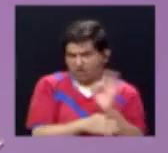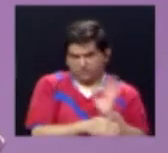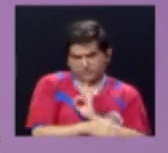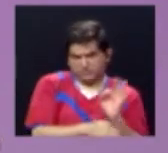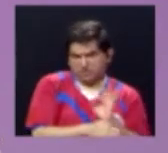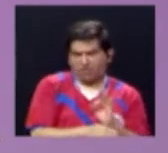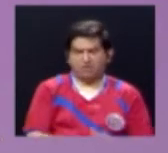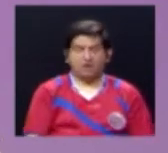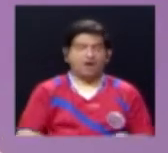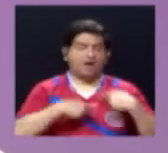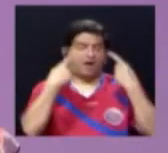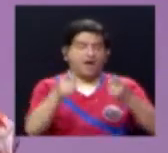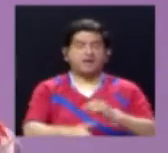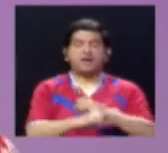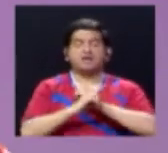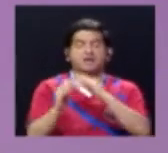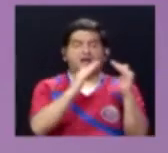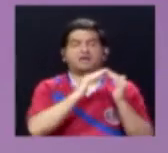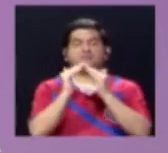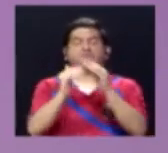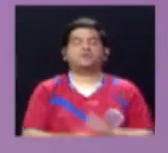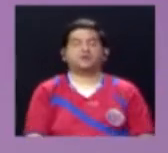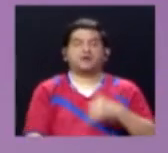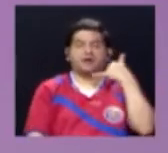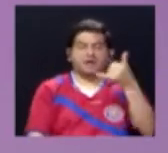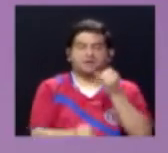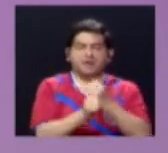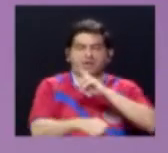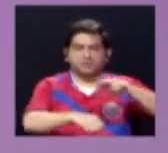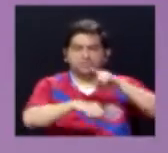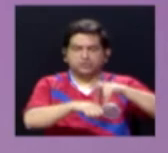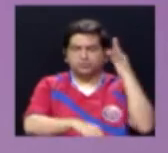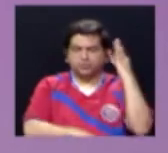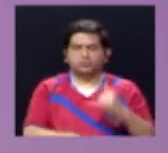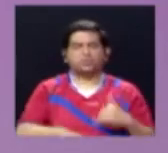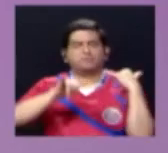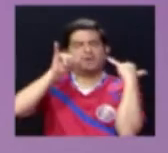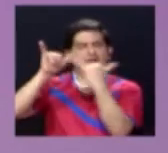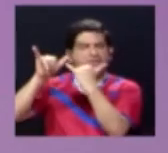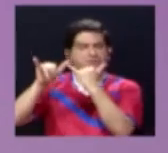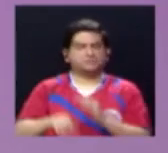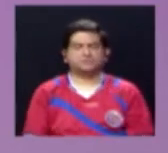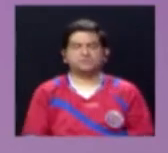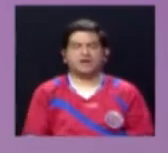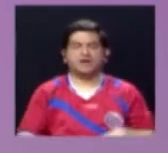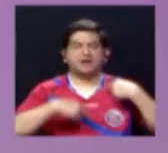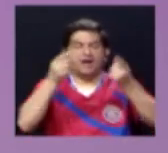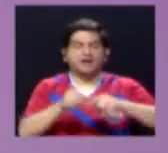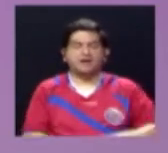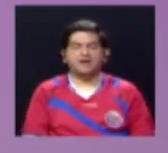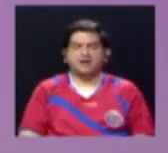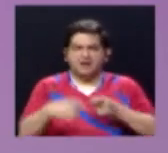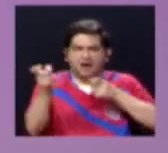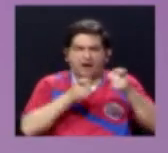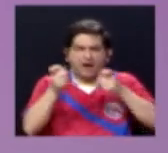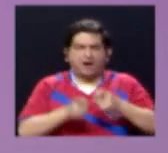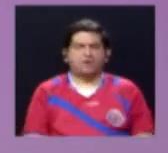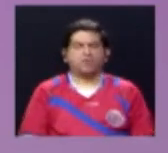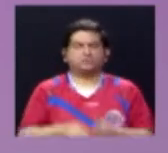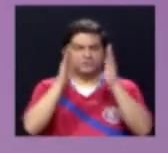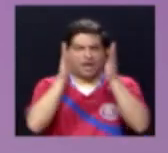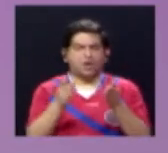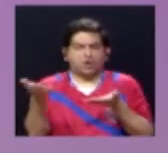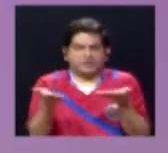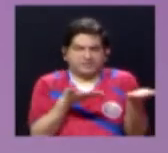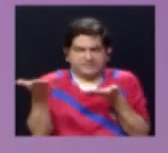hay que ir a la defensoría de los habitantes hay que llamar el dínamo a poner las denuncias hay que ir a las contralorías servicio para